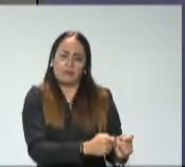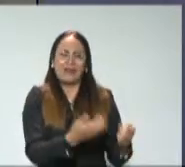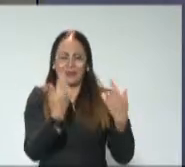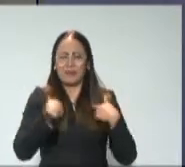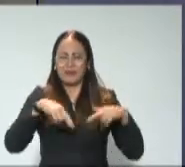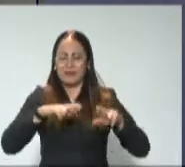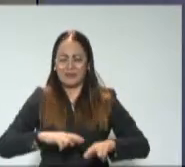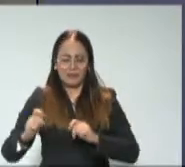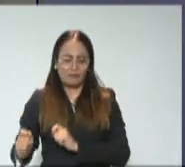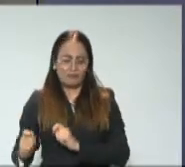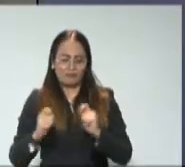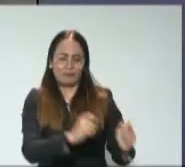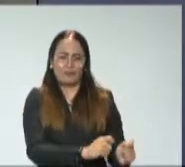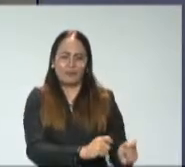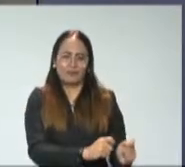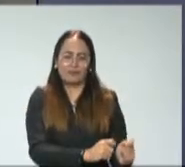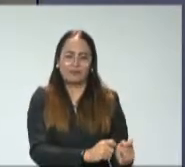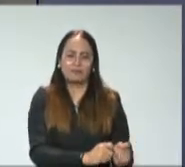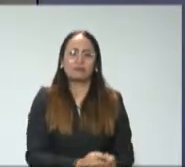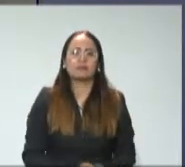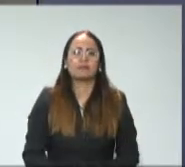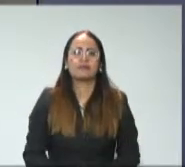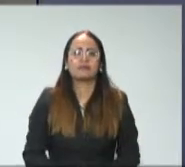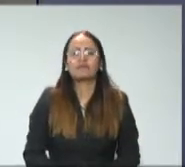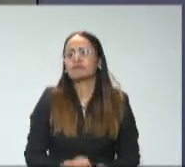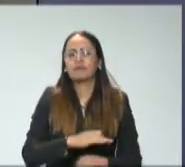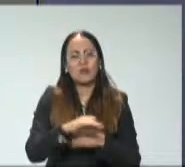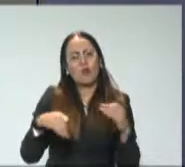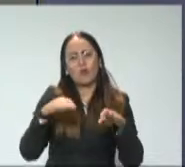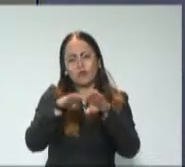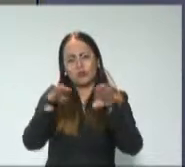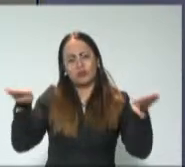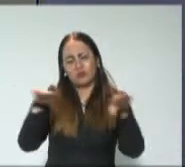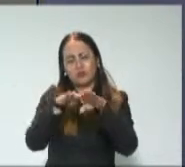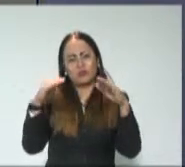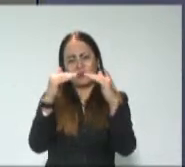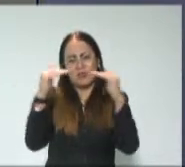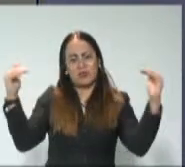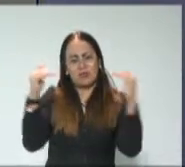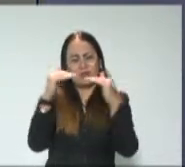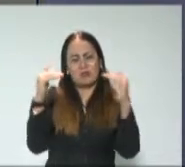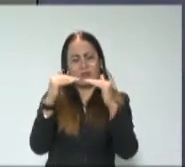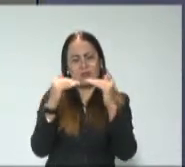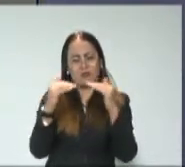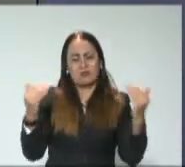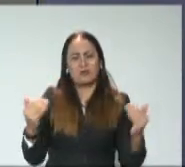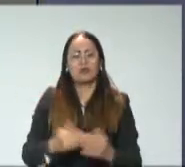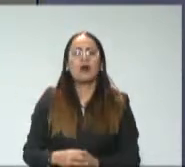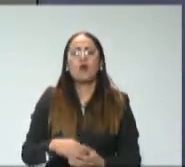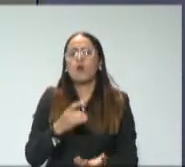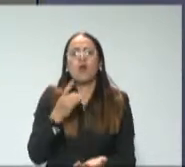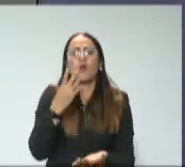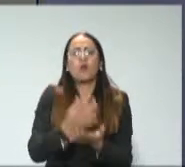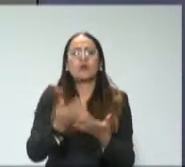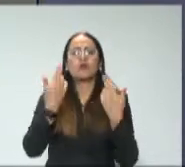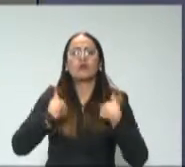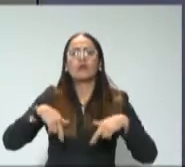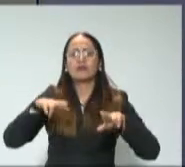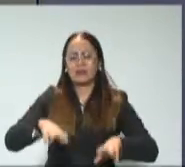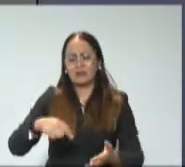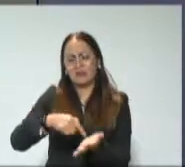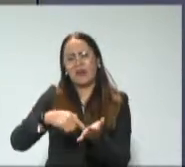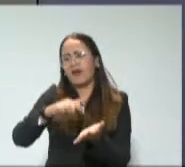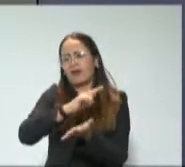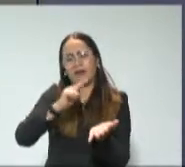representación legal que es la que somos pares y los siete somos iguales solo hay una representación legal que